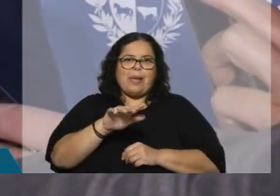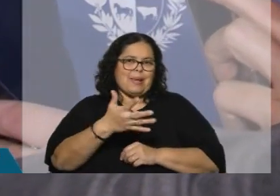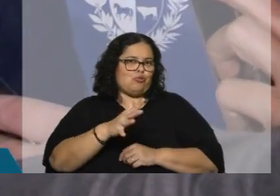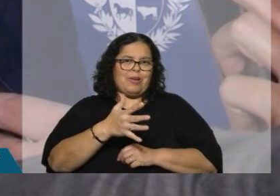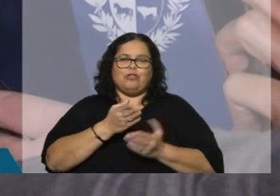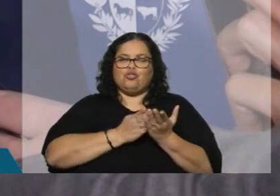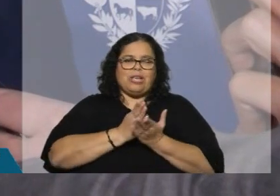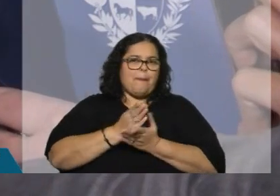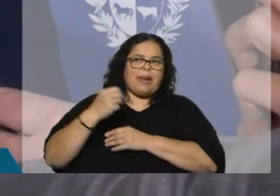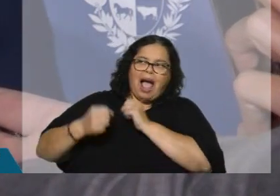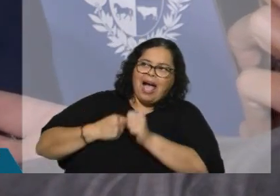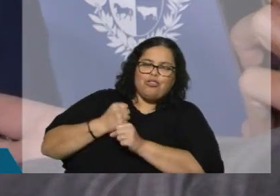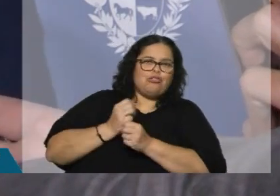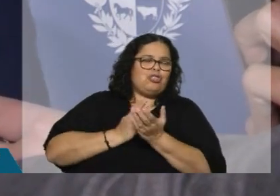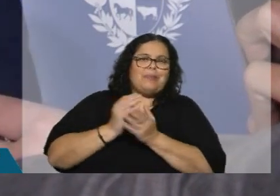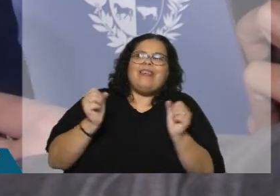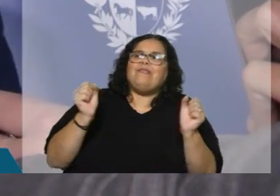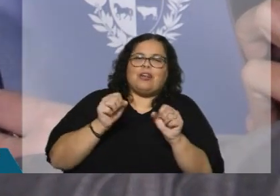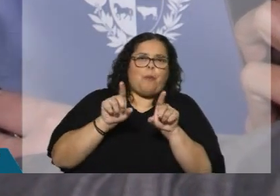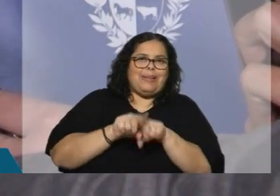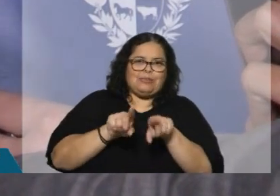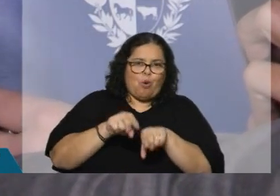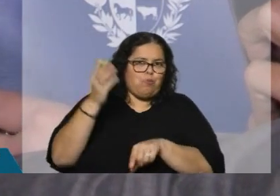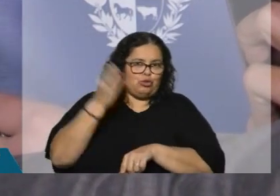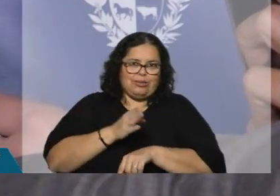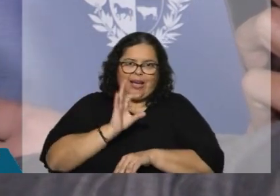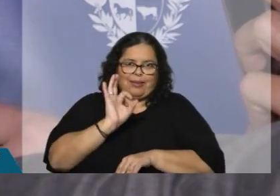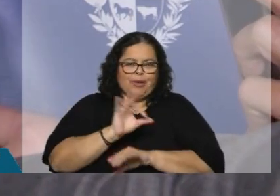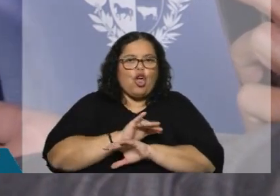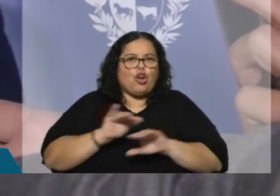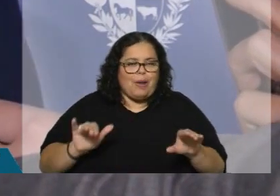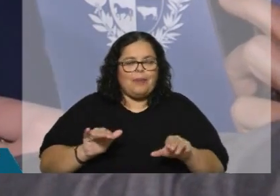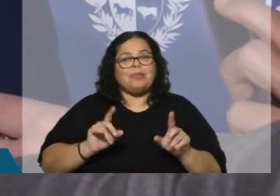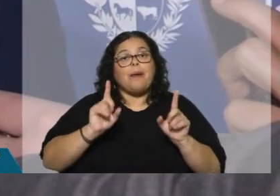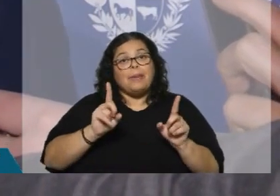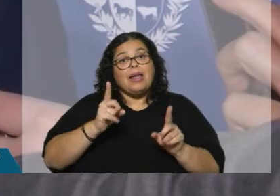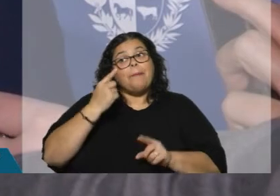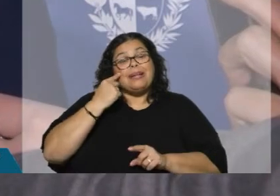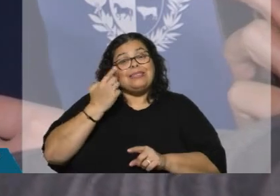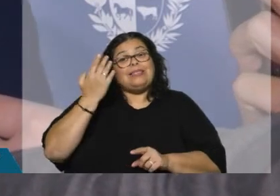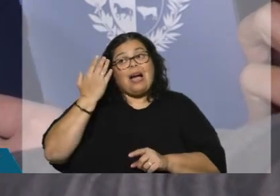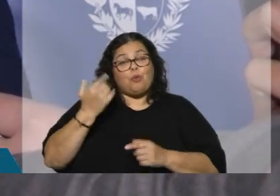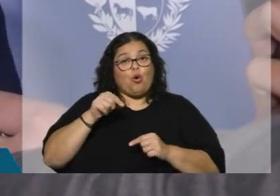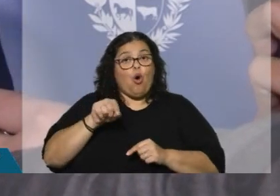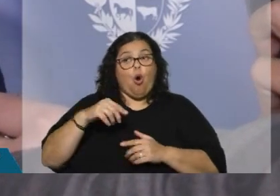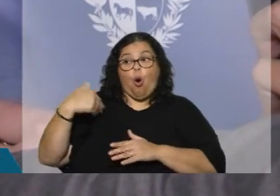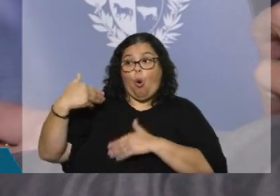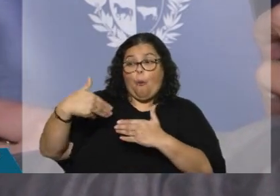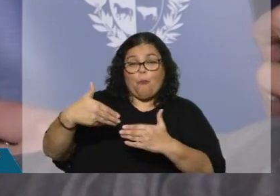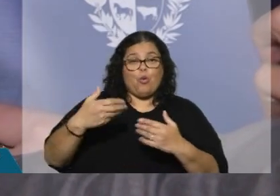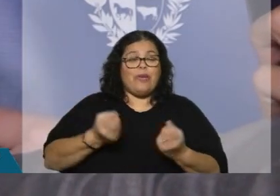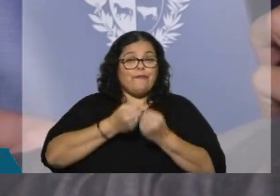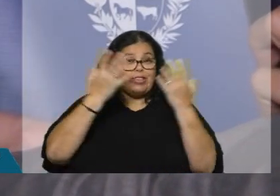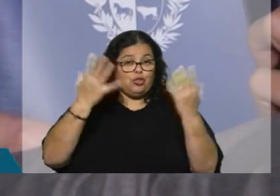que se maneja a esta altura del año. Pero prevemos, en virtud del histórico del comportamiento de las infecciones